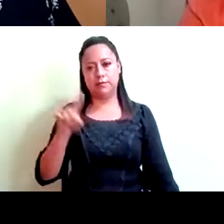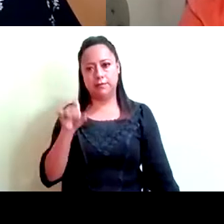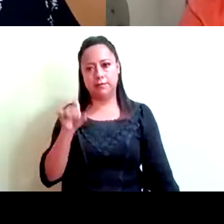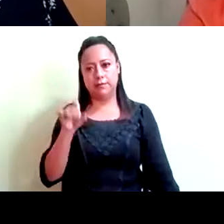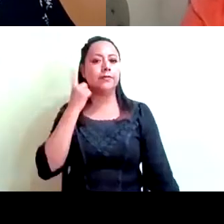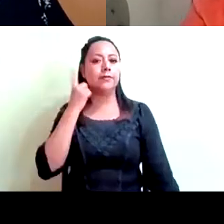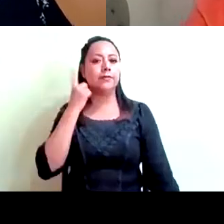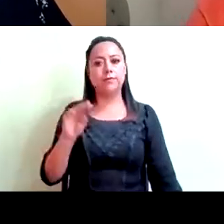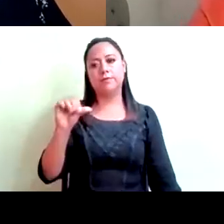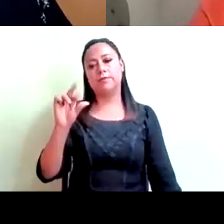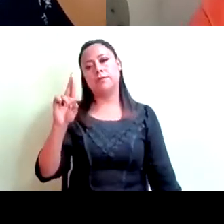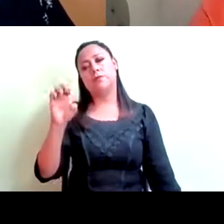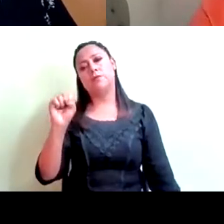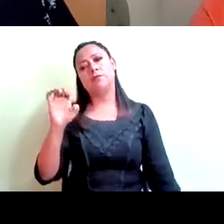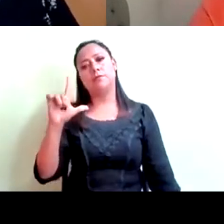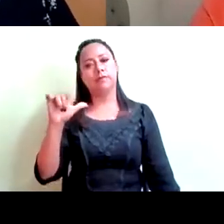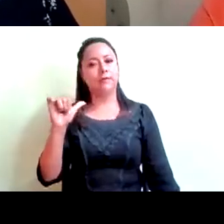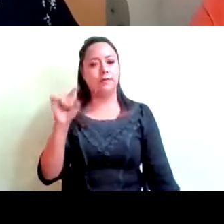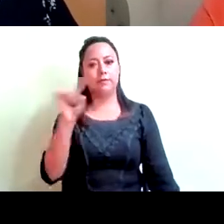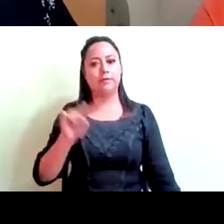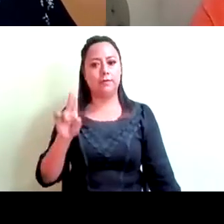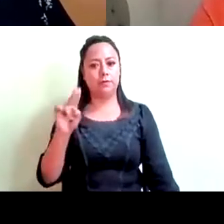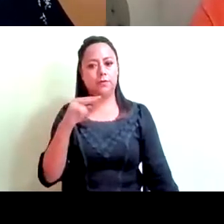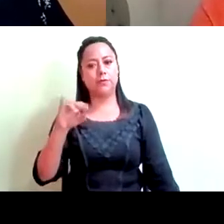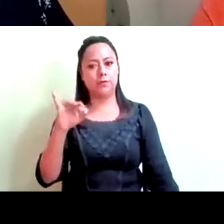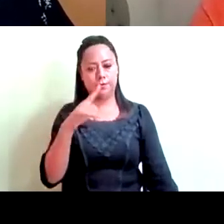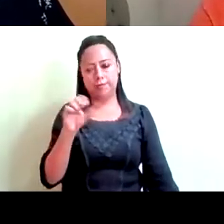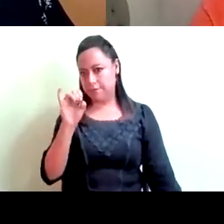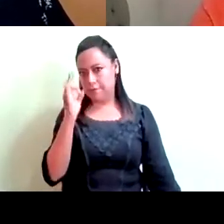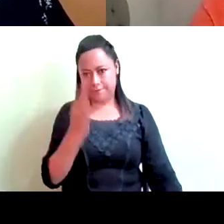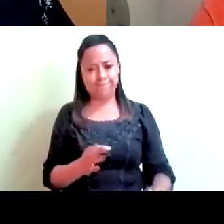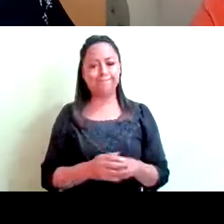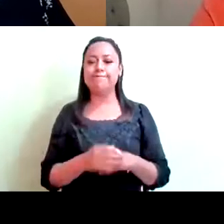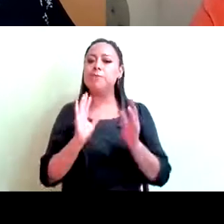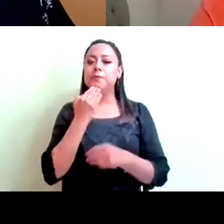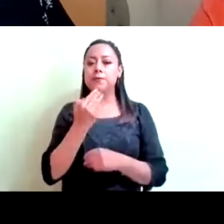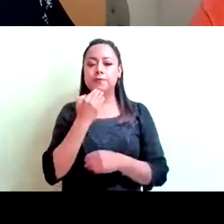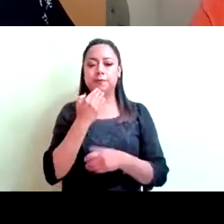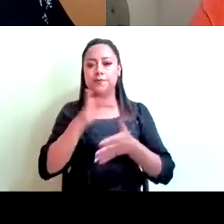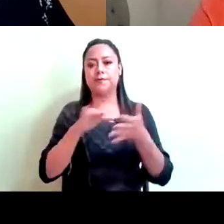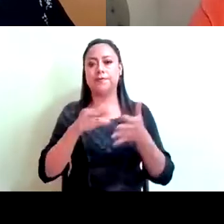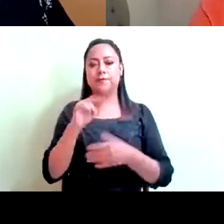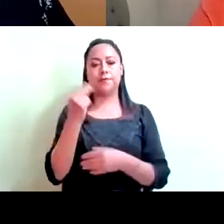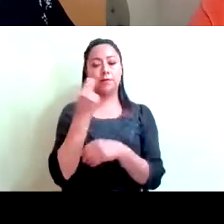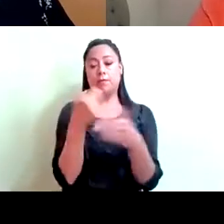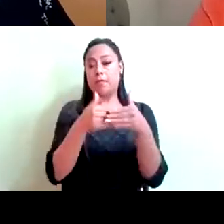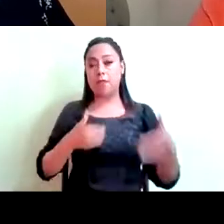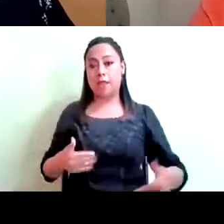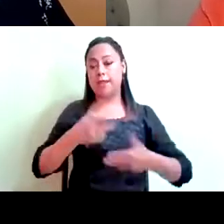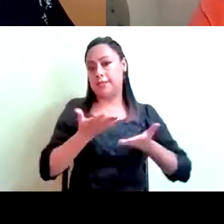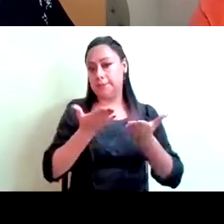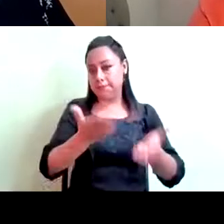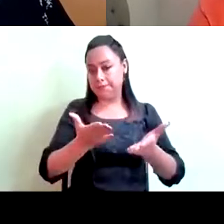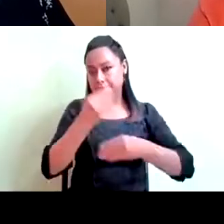lectura, diputada presidenta. Gracias, diputada. Antes de poner a discusión el dictamen, esta